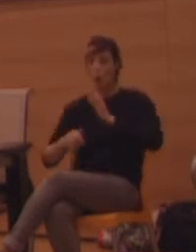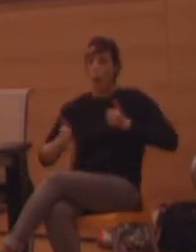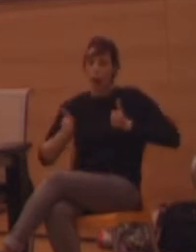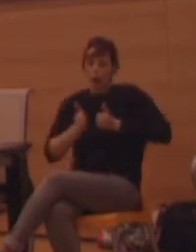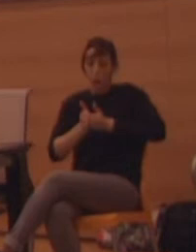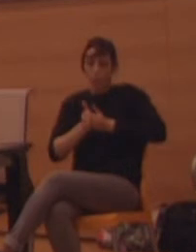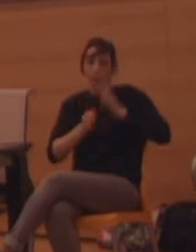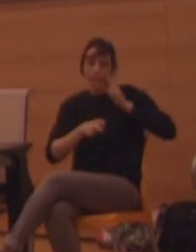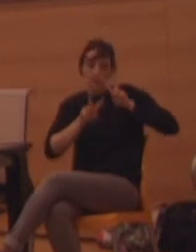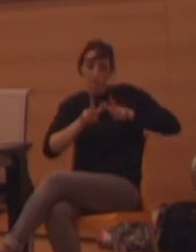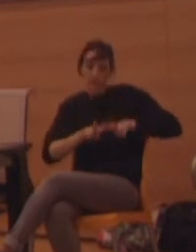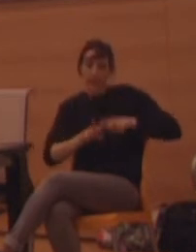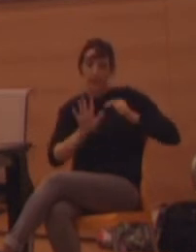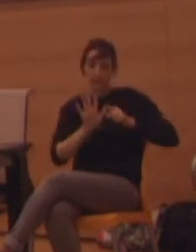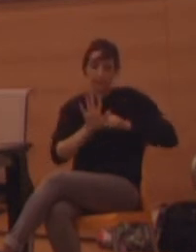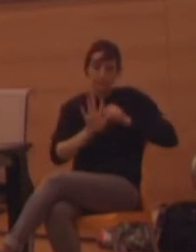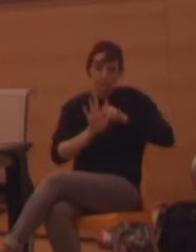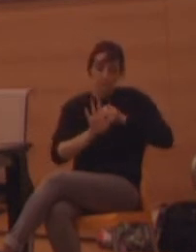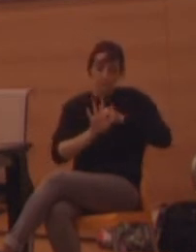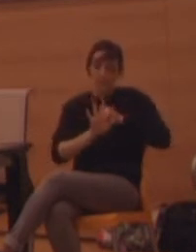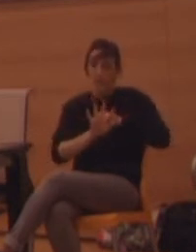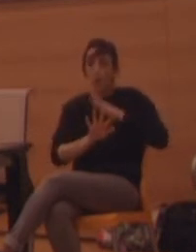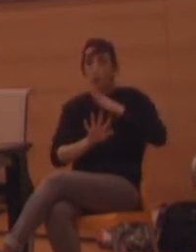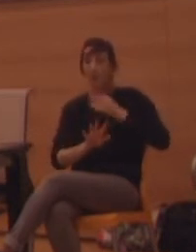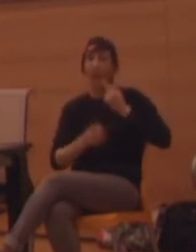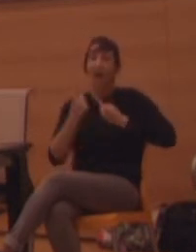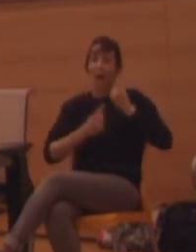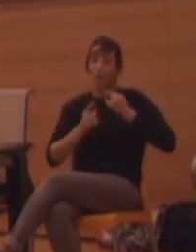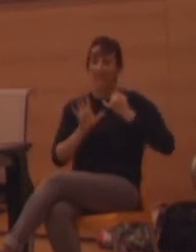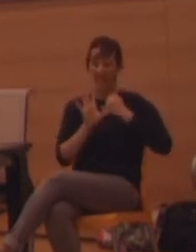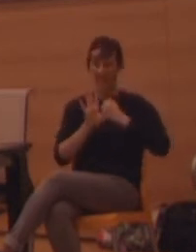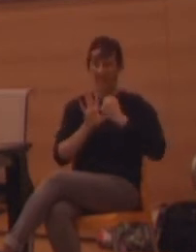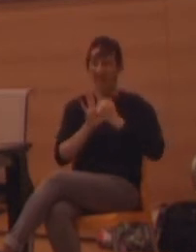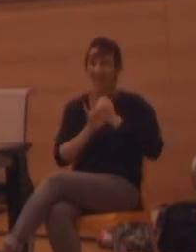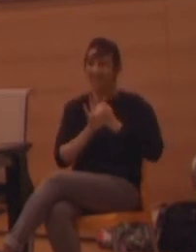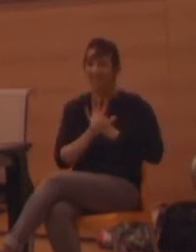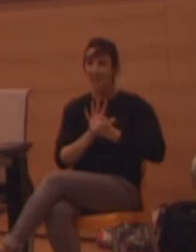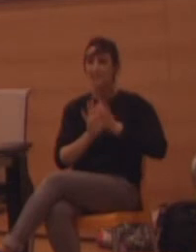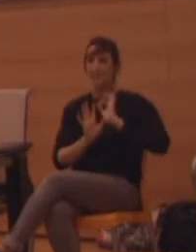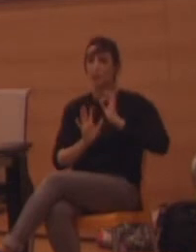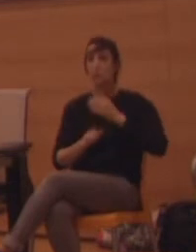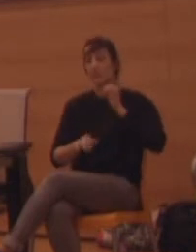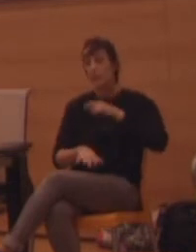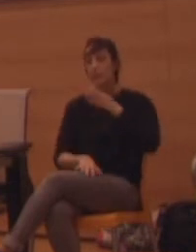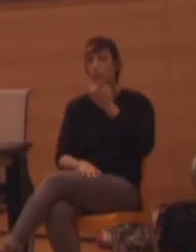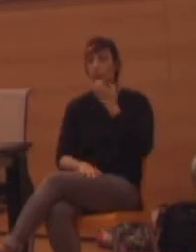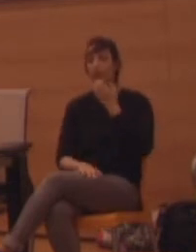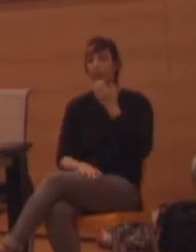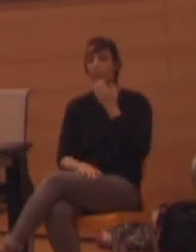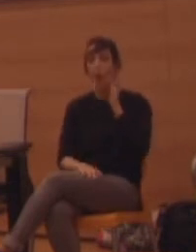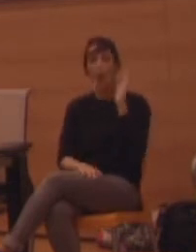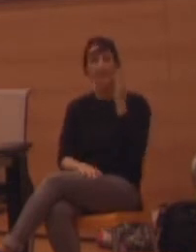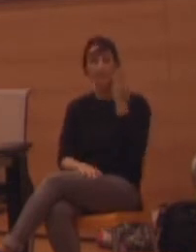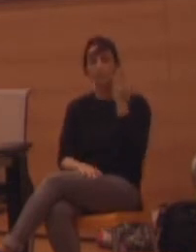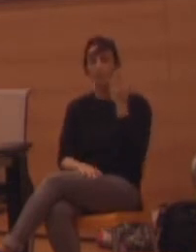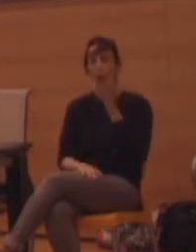porque a veces entre los dedos tenemos pequeñas lesiones, pequeñas grietas o pequeñas lesiones en espejo, como en el pie de la derecha, que aquí